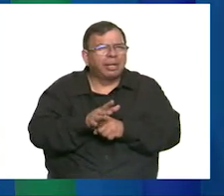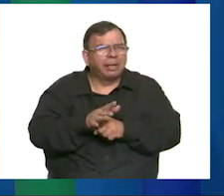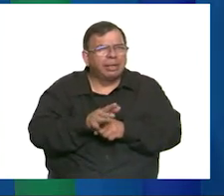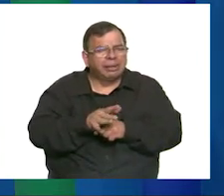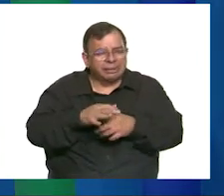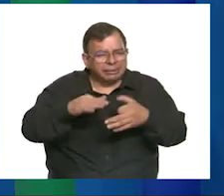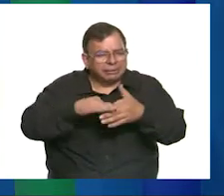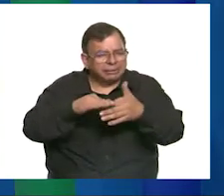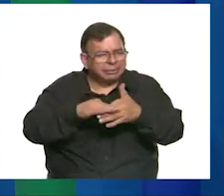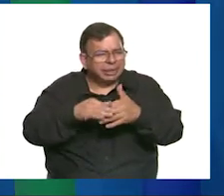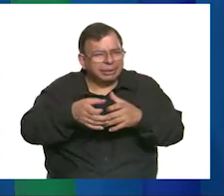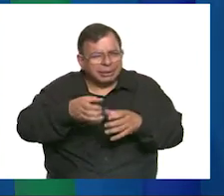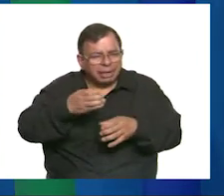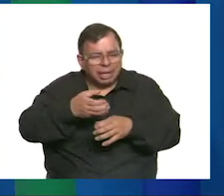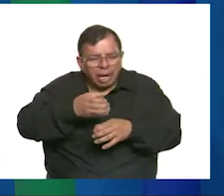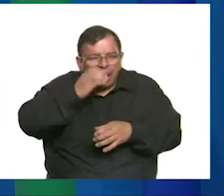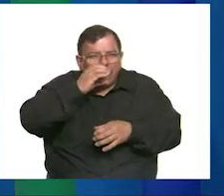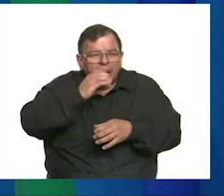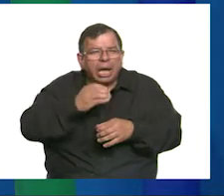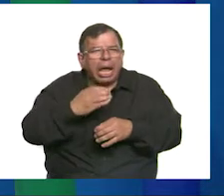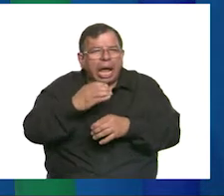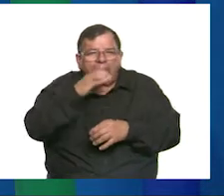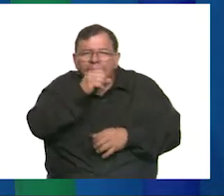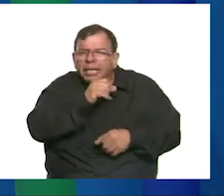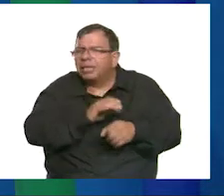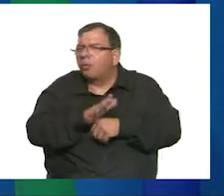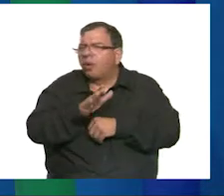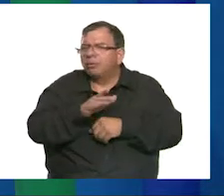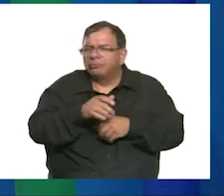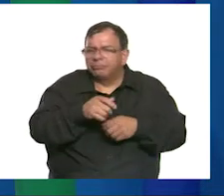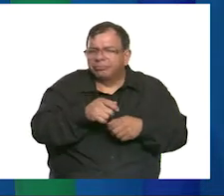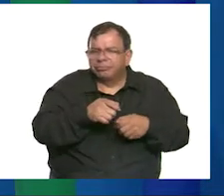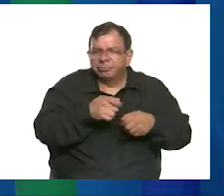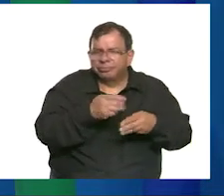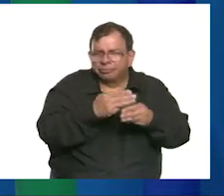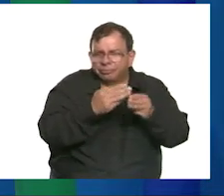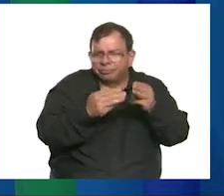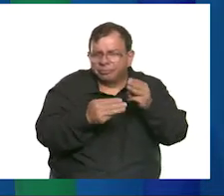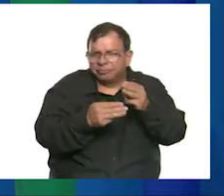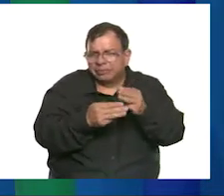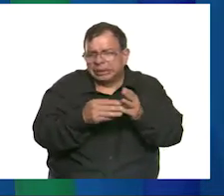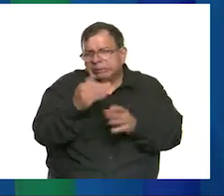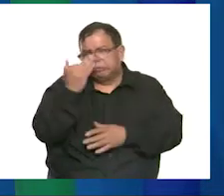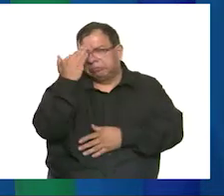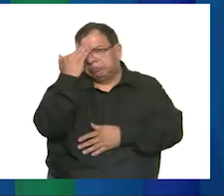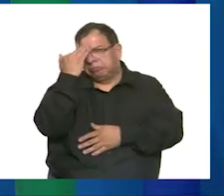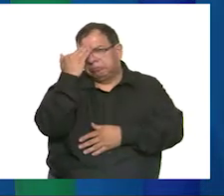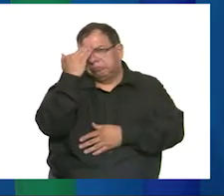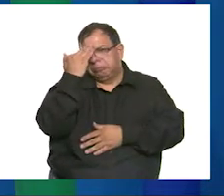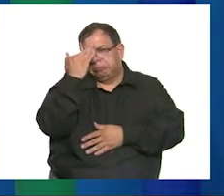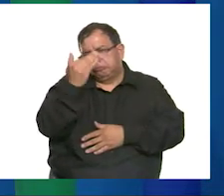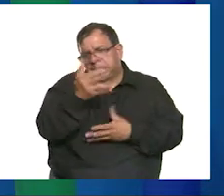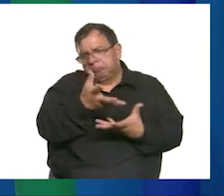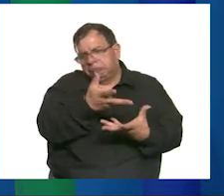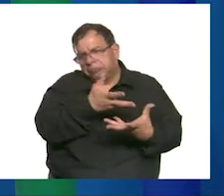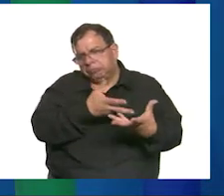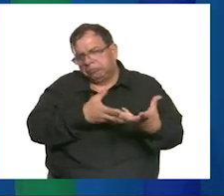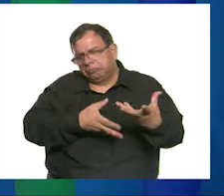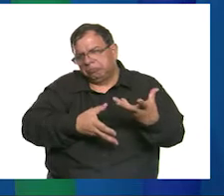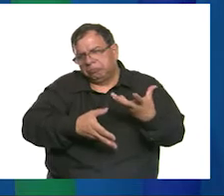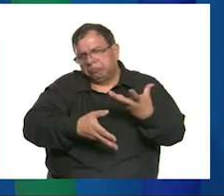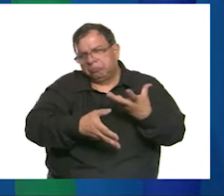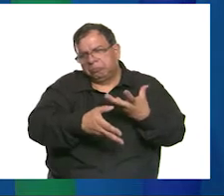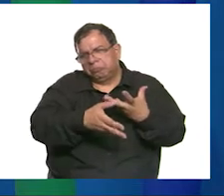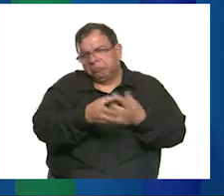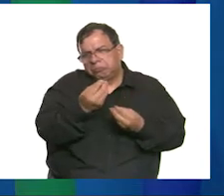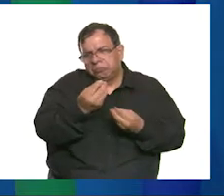beber líquidos calientes? Hay materiales en los que el calor tarda en realizar un cambio en su estructura,